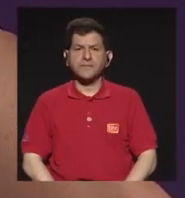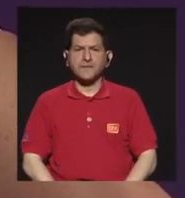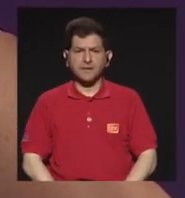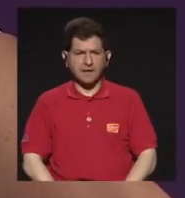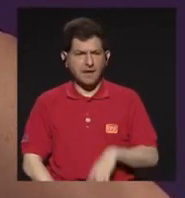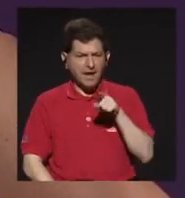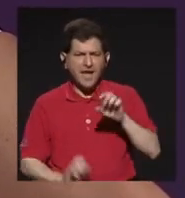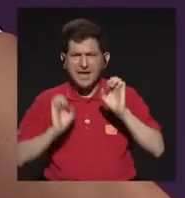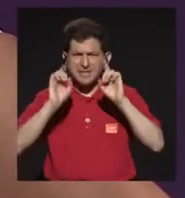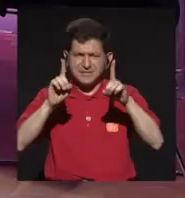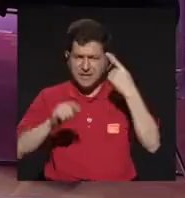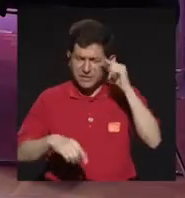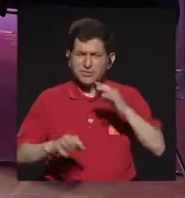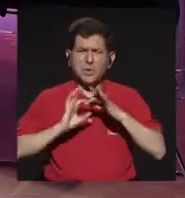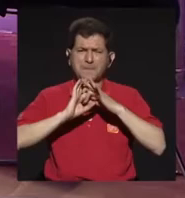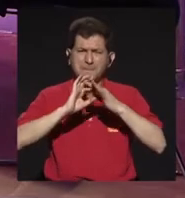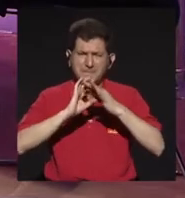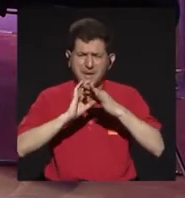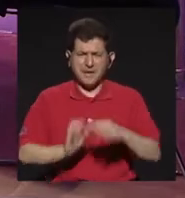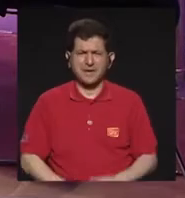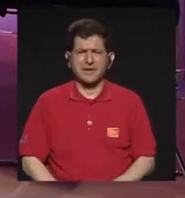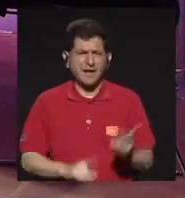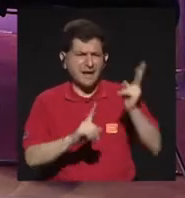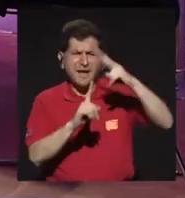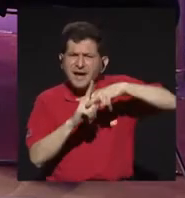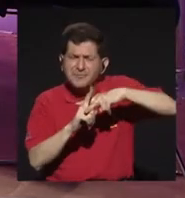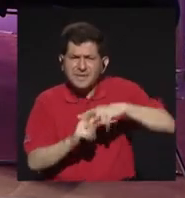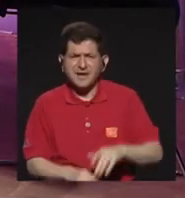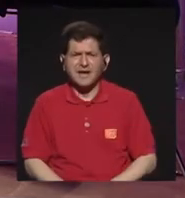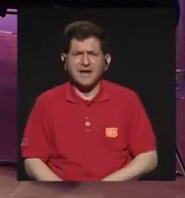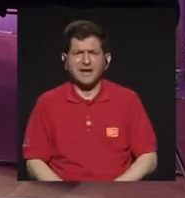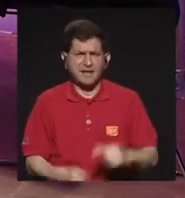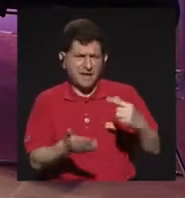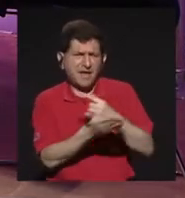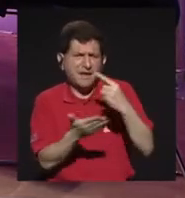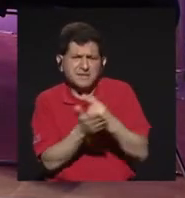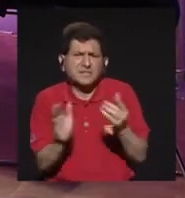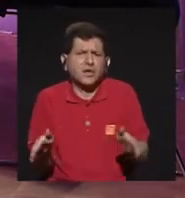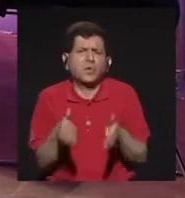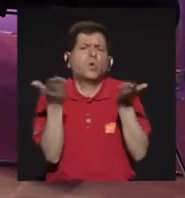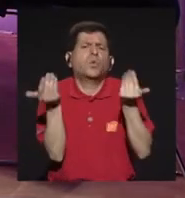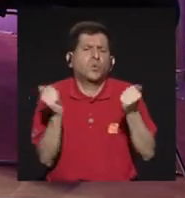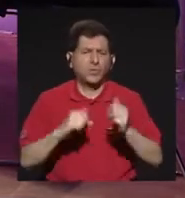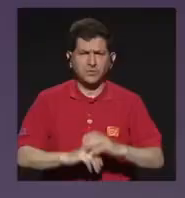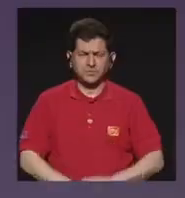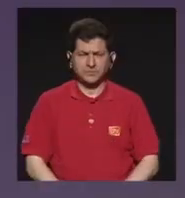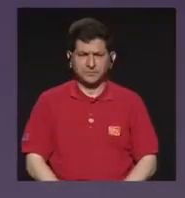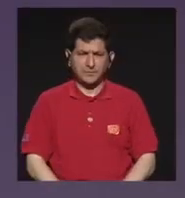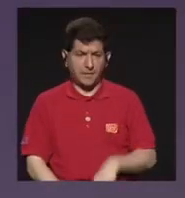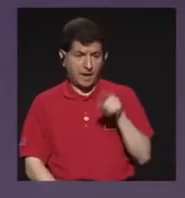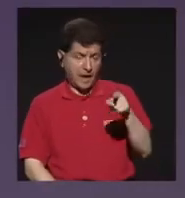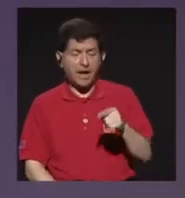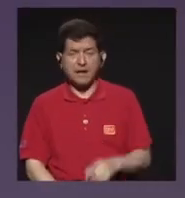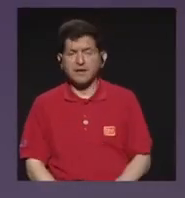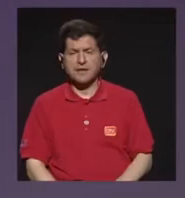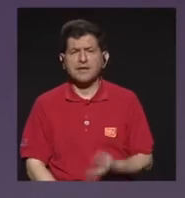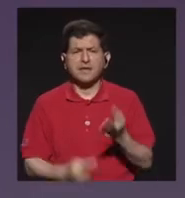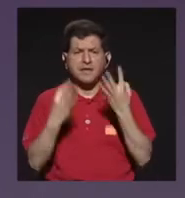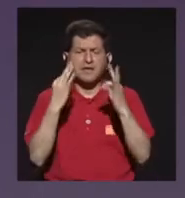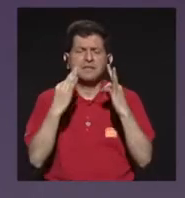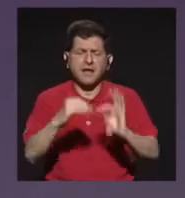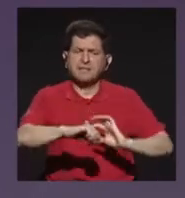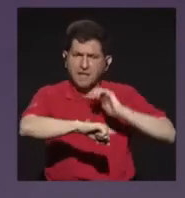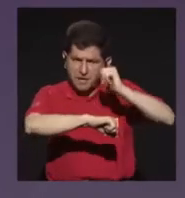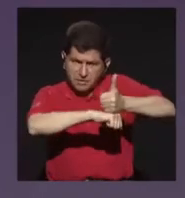esta educación para la sexualidad, por ejemplo, en el Centro Centeno Güell? Bueno, ahí estamos tratando de